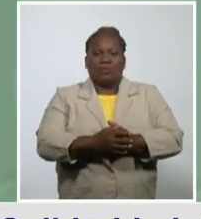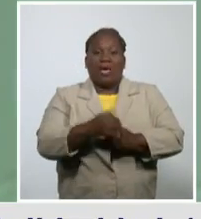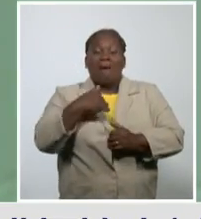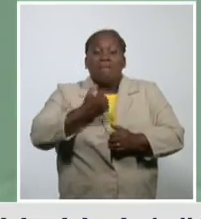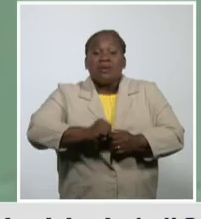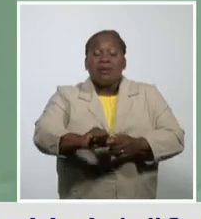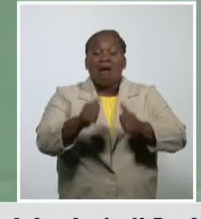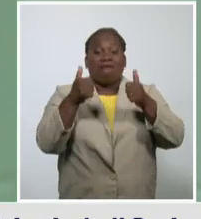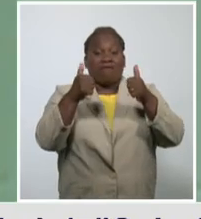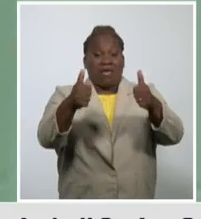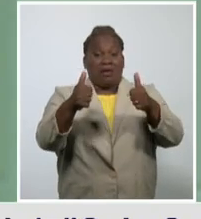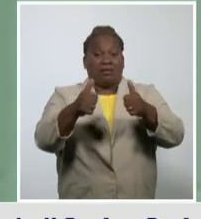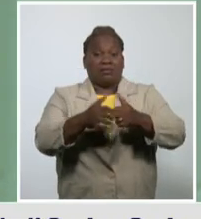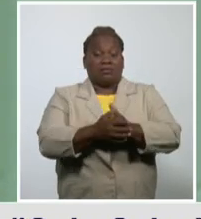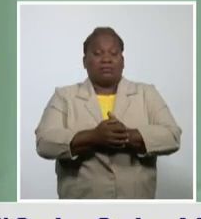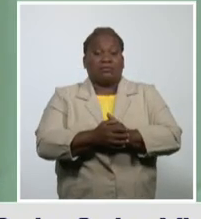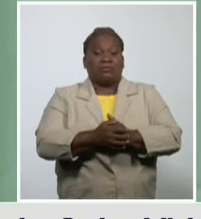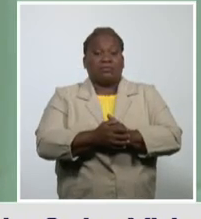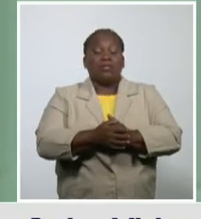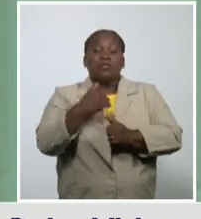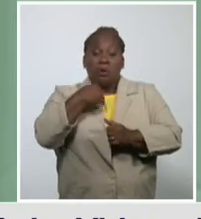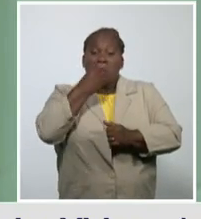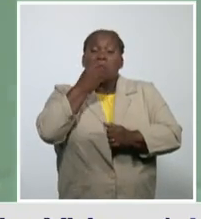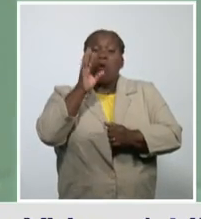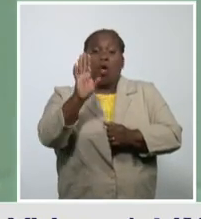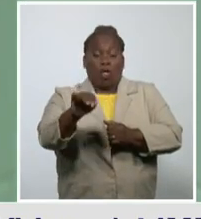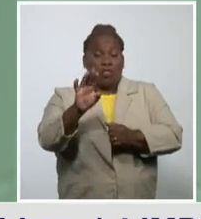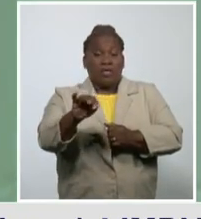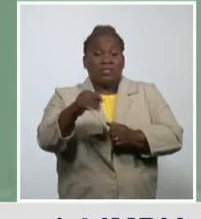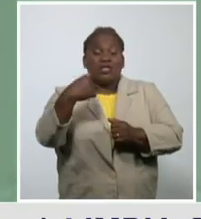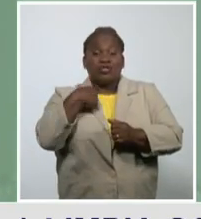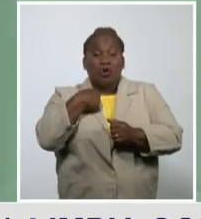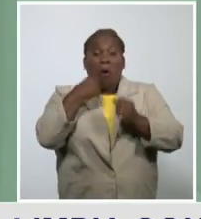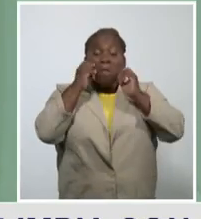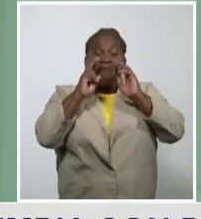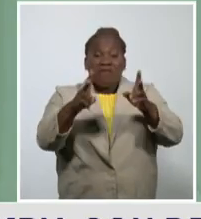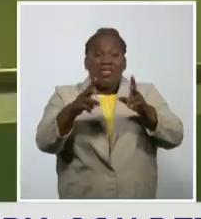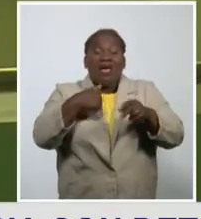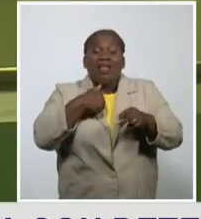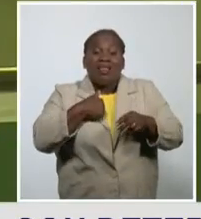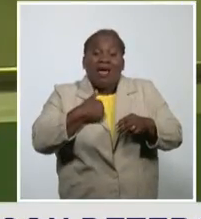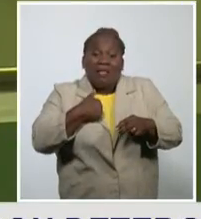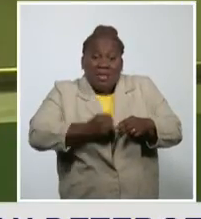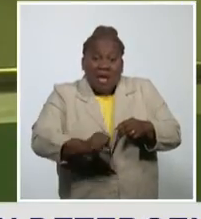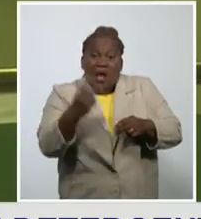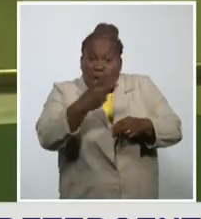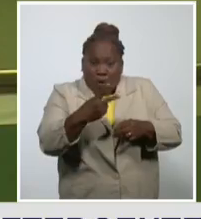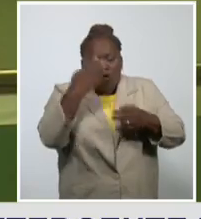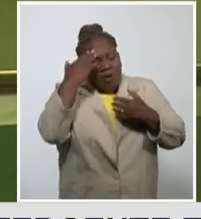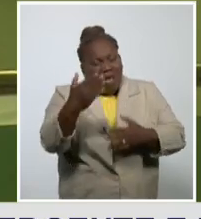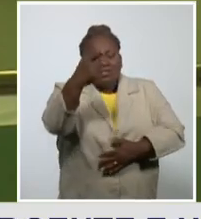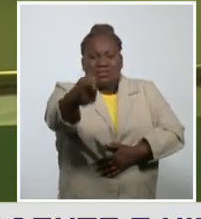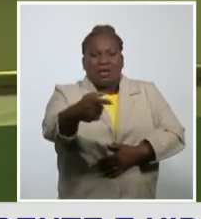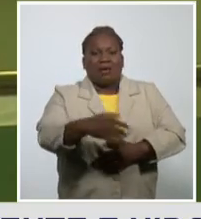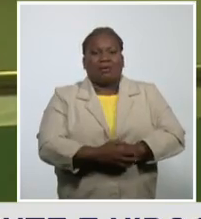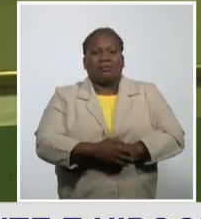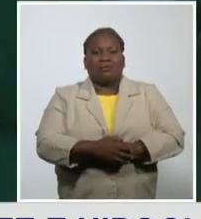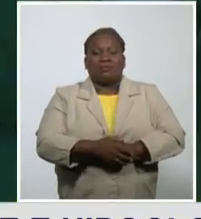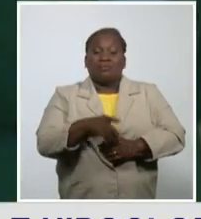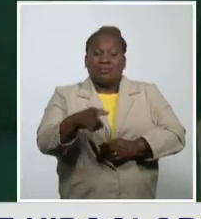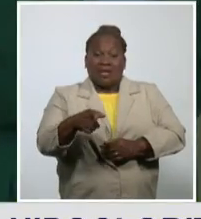bien. Puedo decir que le debo mi vida y la de la niña a todos ellos. Mientras Liané